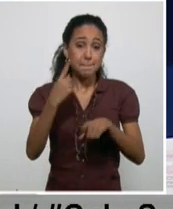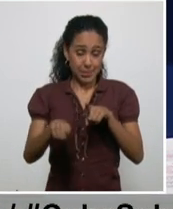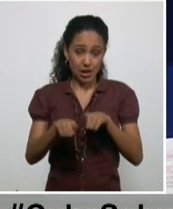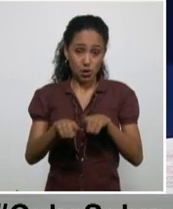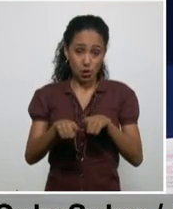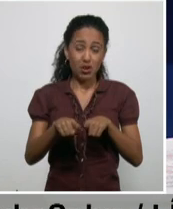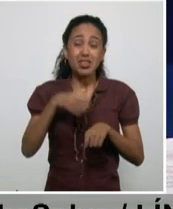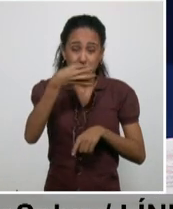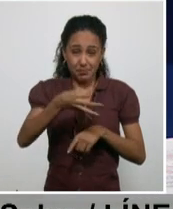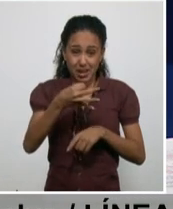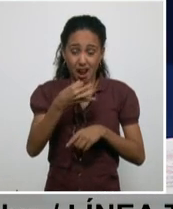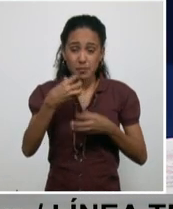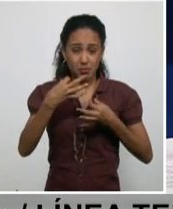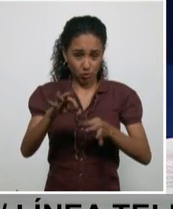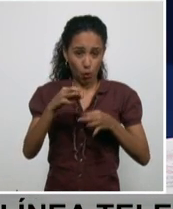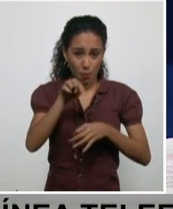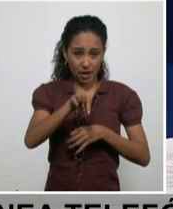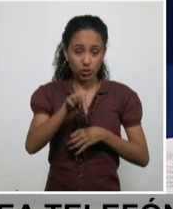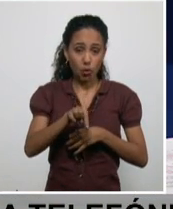fue lo que encontramos,